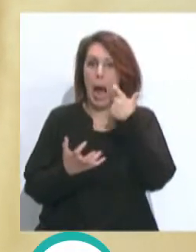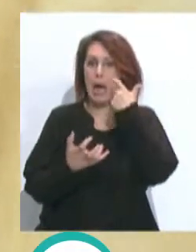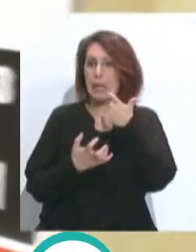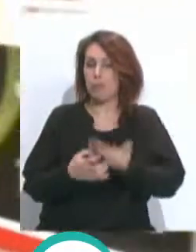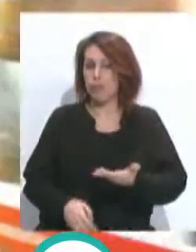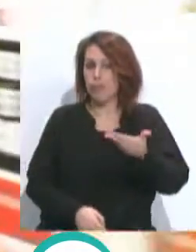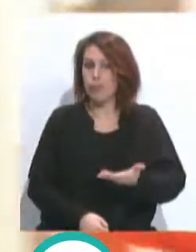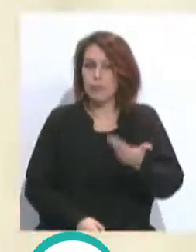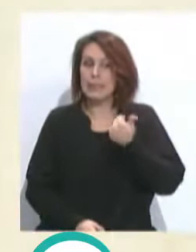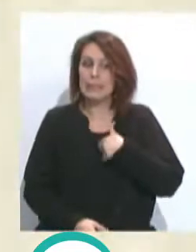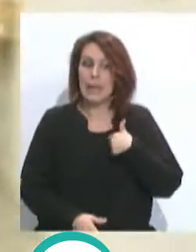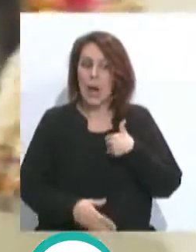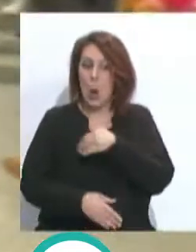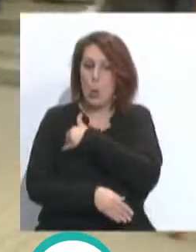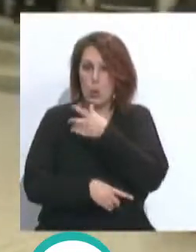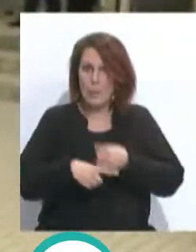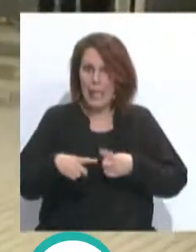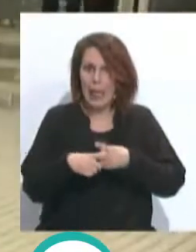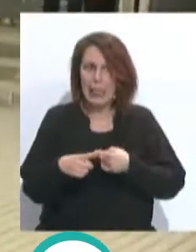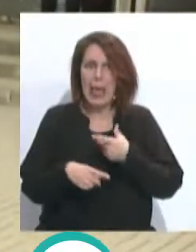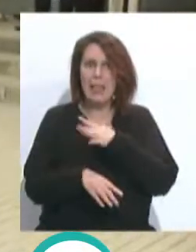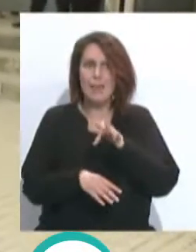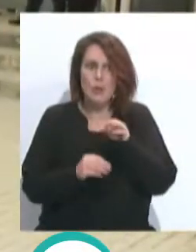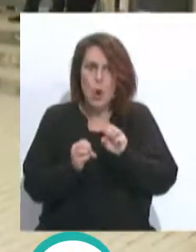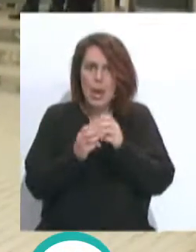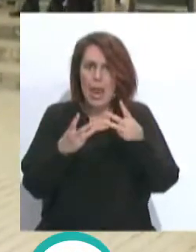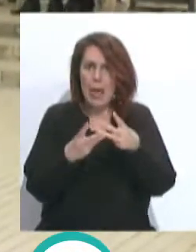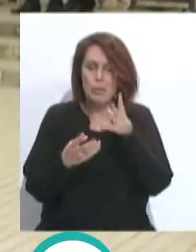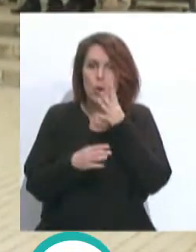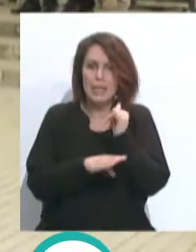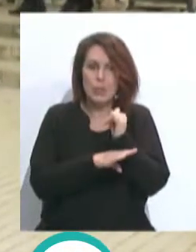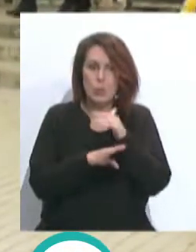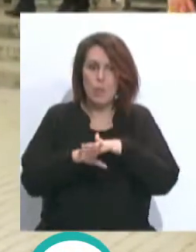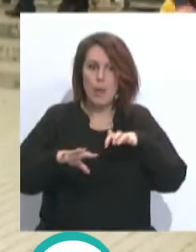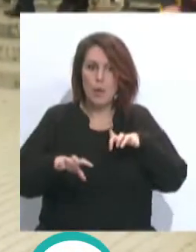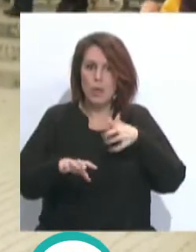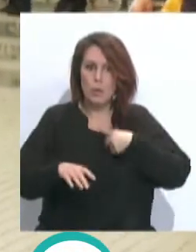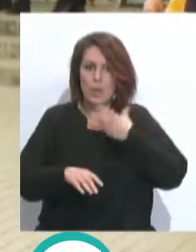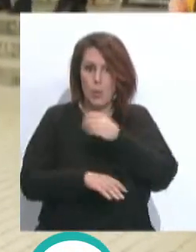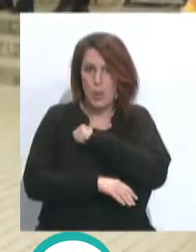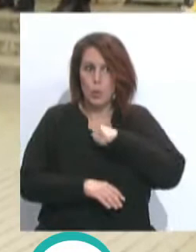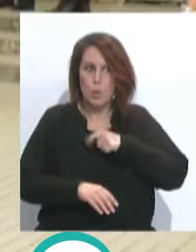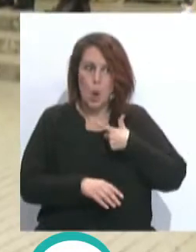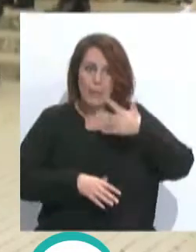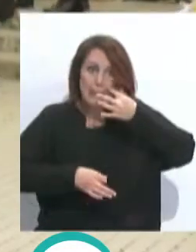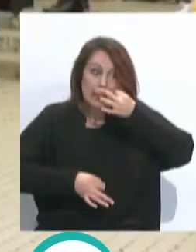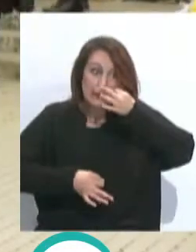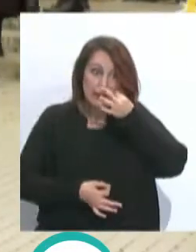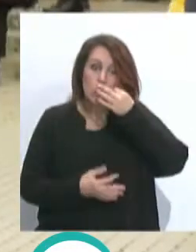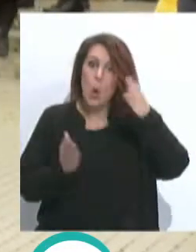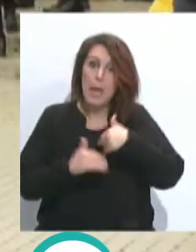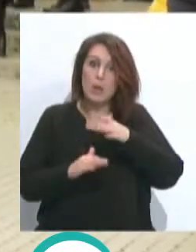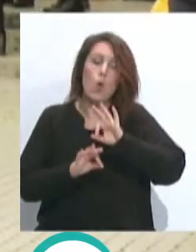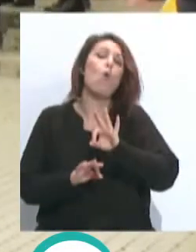vez mediado el curso y además online, porque la mayoría de los institutos de nuestra comunidad autónoma no lo tienen presencial, o